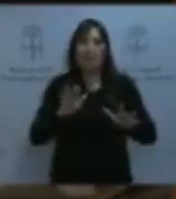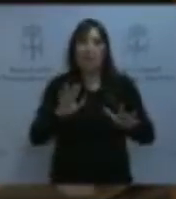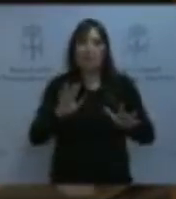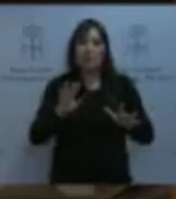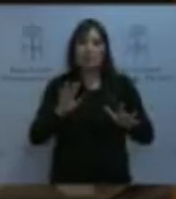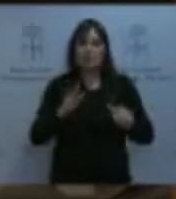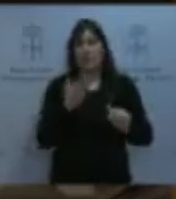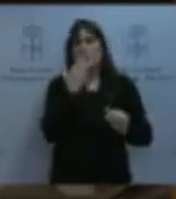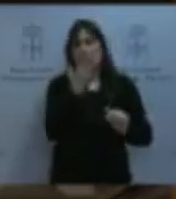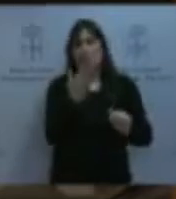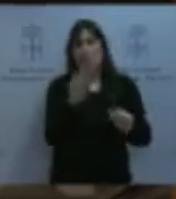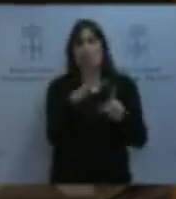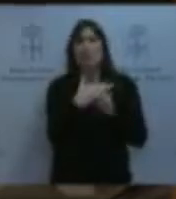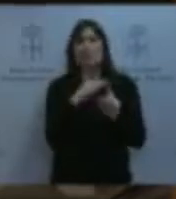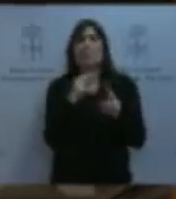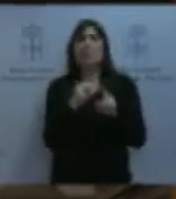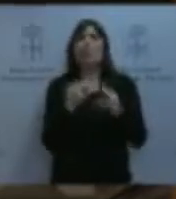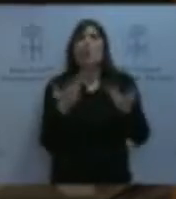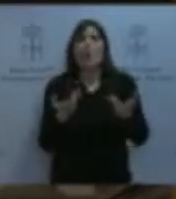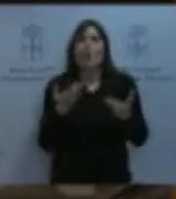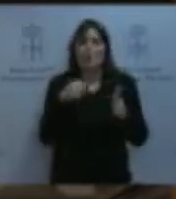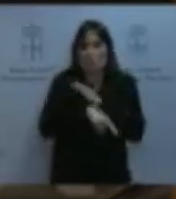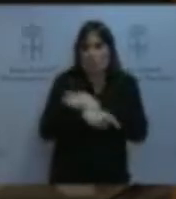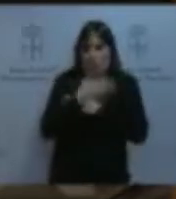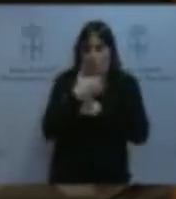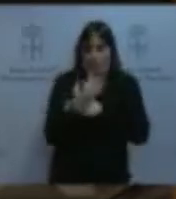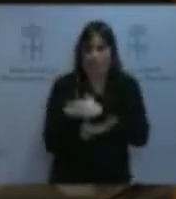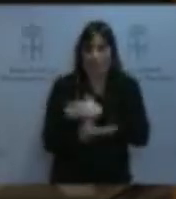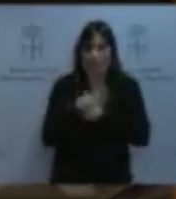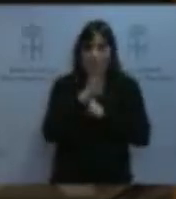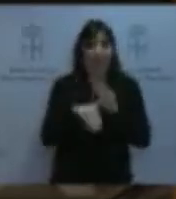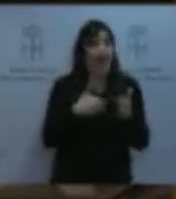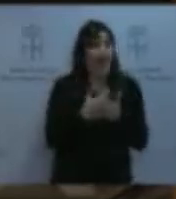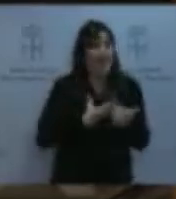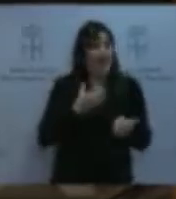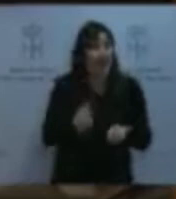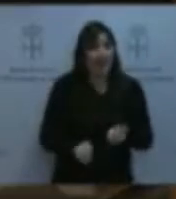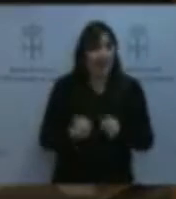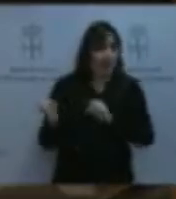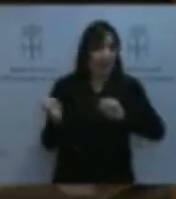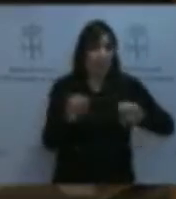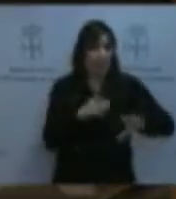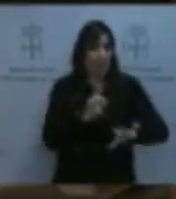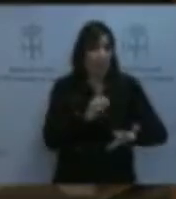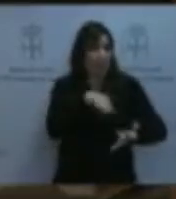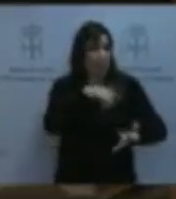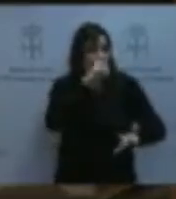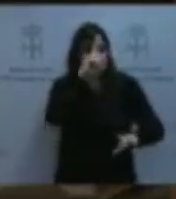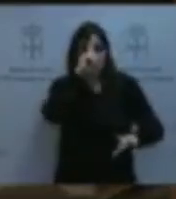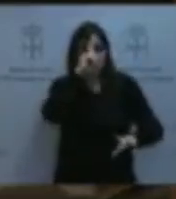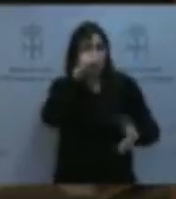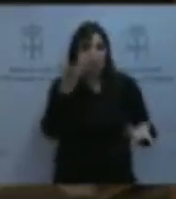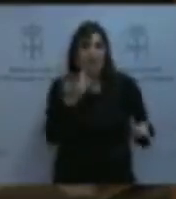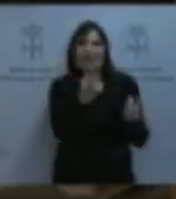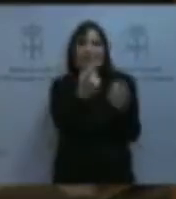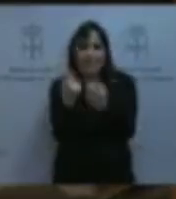que no perdieron las alcaldías de muchas de las grandes ciudades de Asturias no se acordaron de la necesidad de la coordinación supramunicipal. Gobernaban en muchas